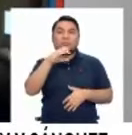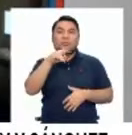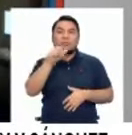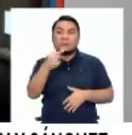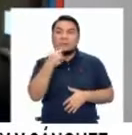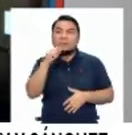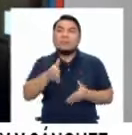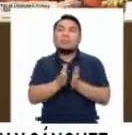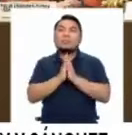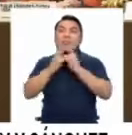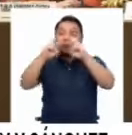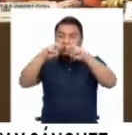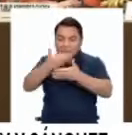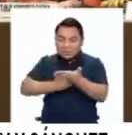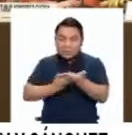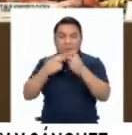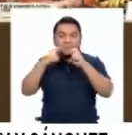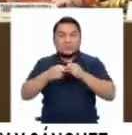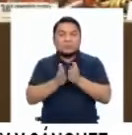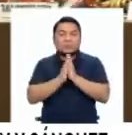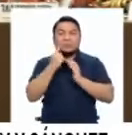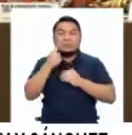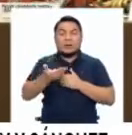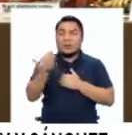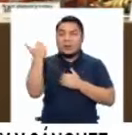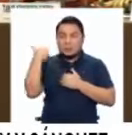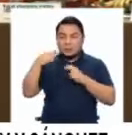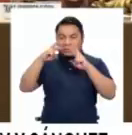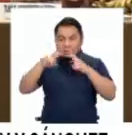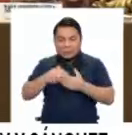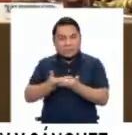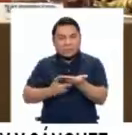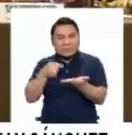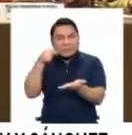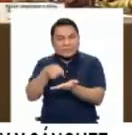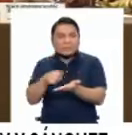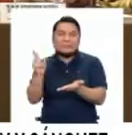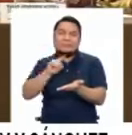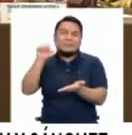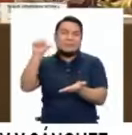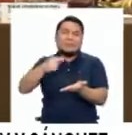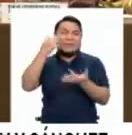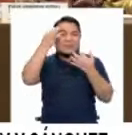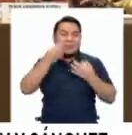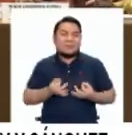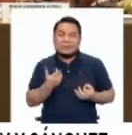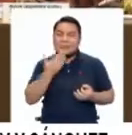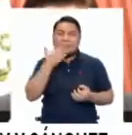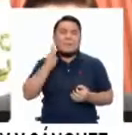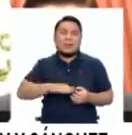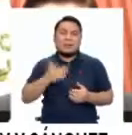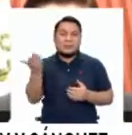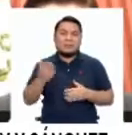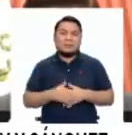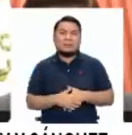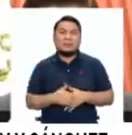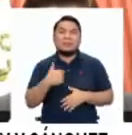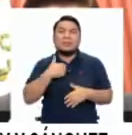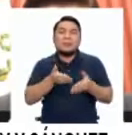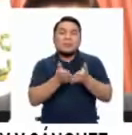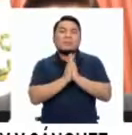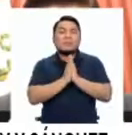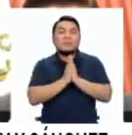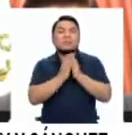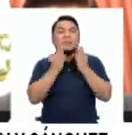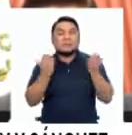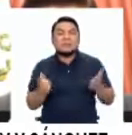pidió revisar las denuncias vistas por la gestión anterior, al considerar que incurrieron en decisiones arbitrarias. El pedido